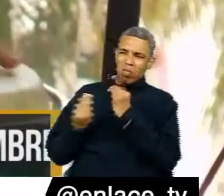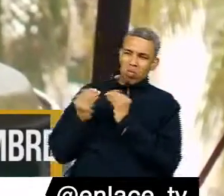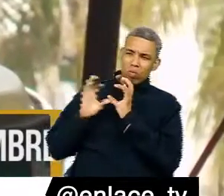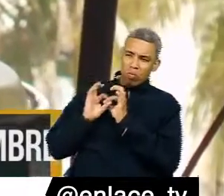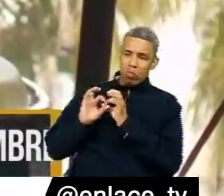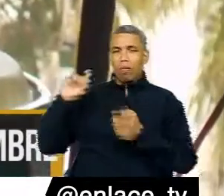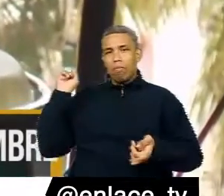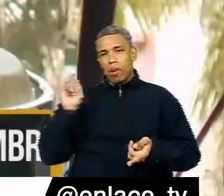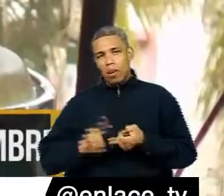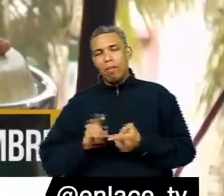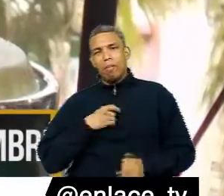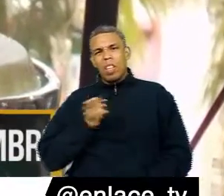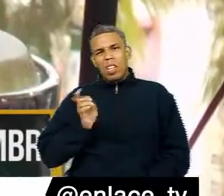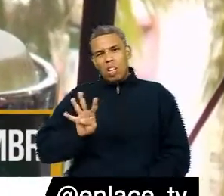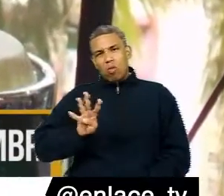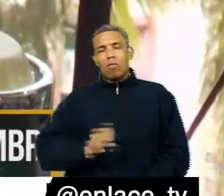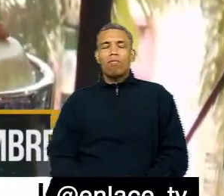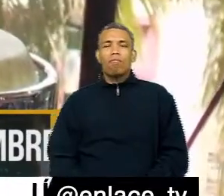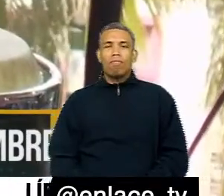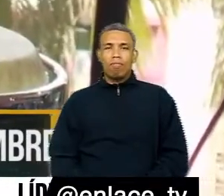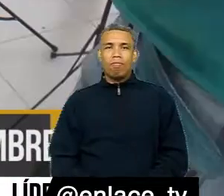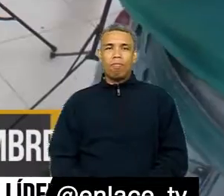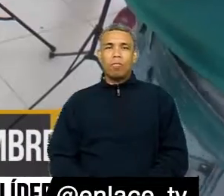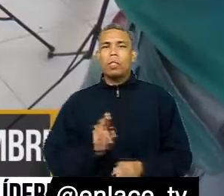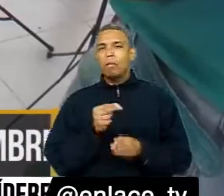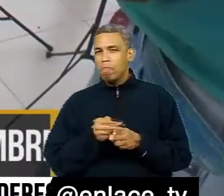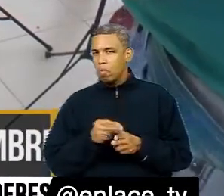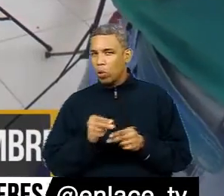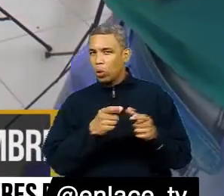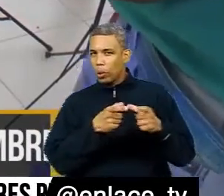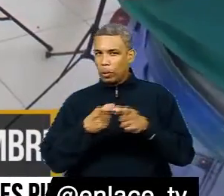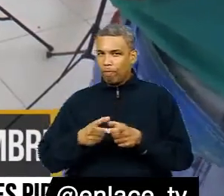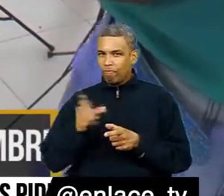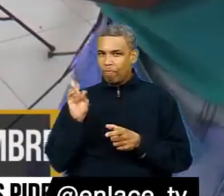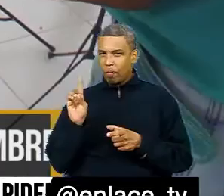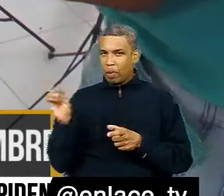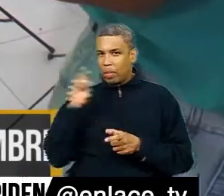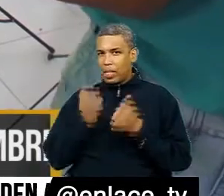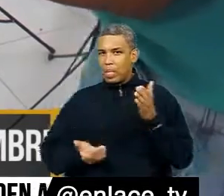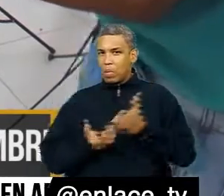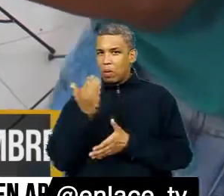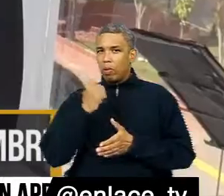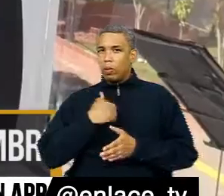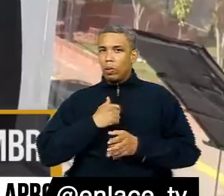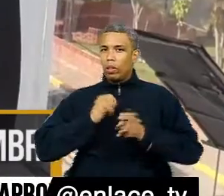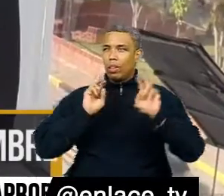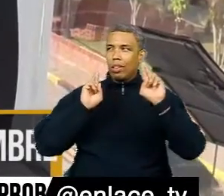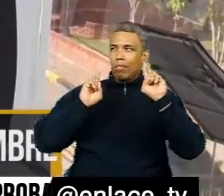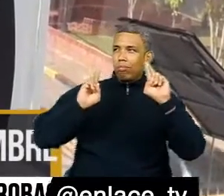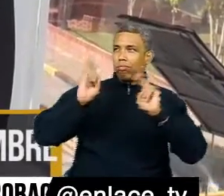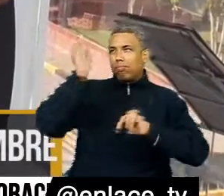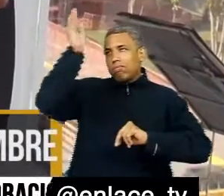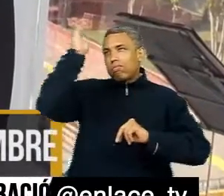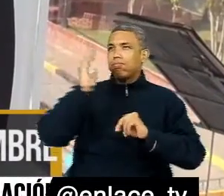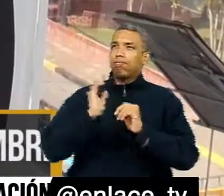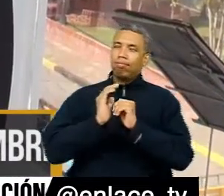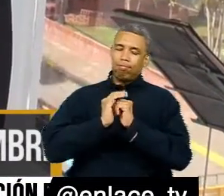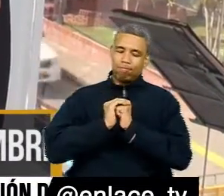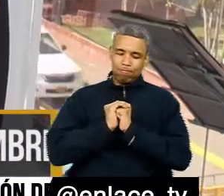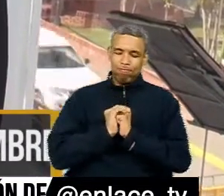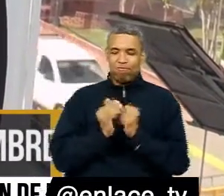procura de sacar un tema musical para fin de año. Dios quiere que nos den las cosas. Y la idea es seguir